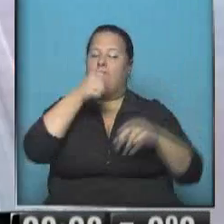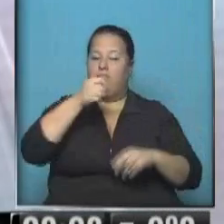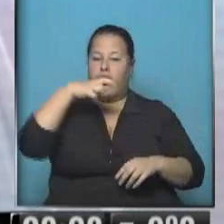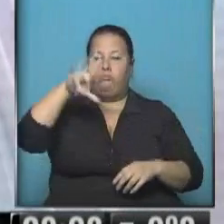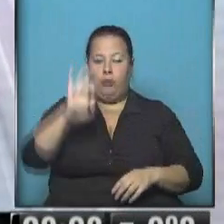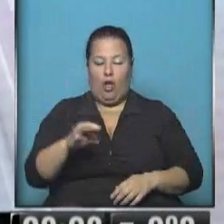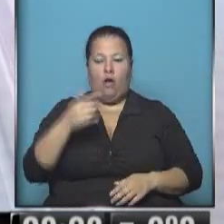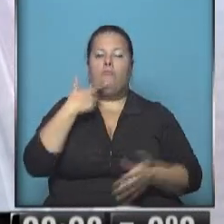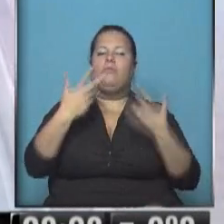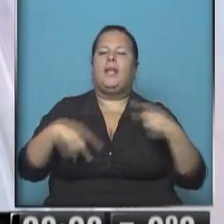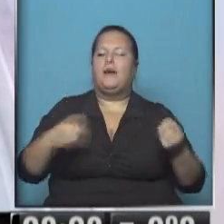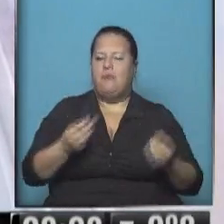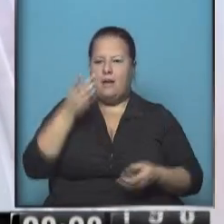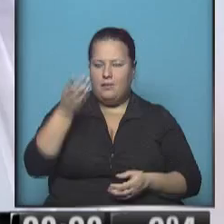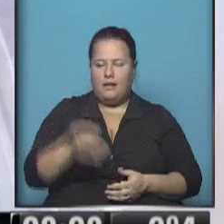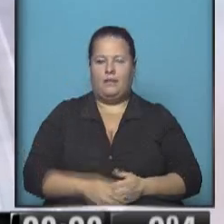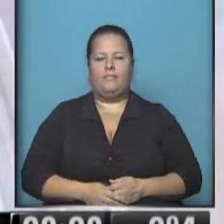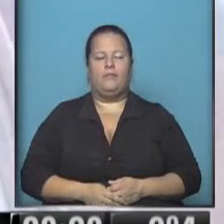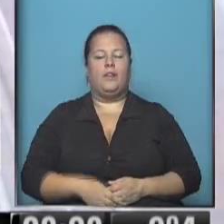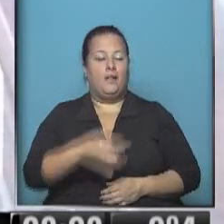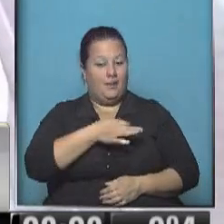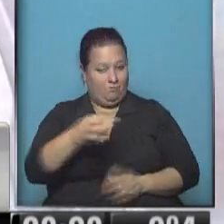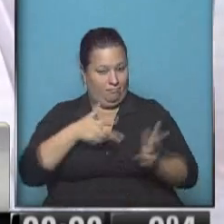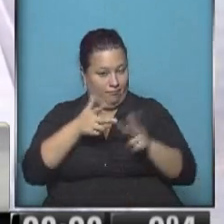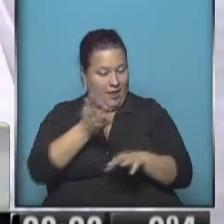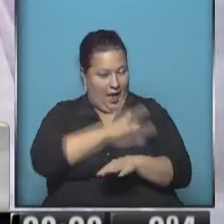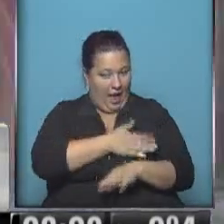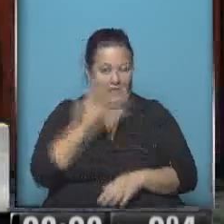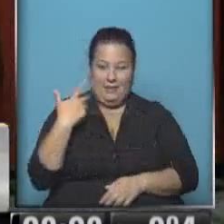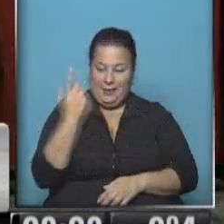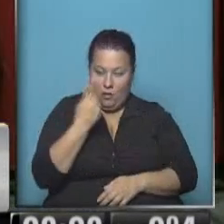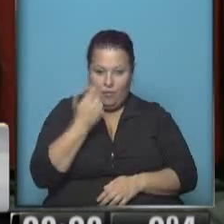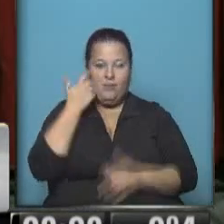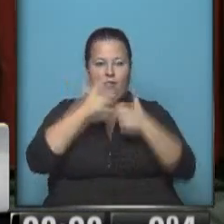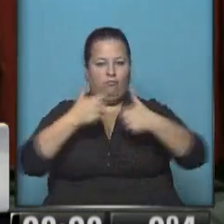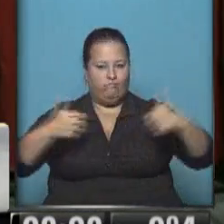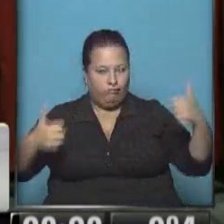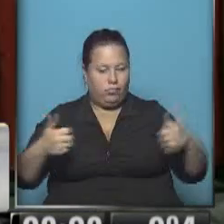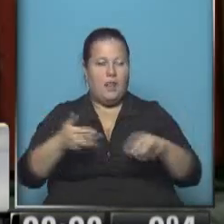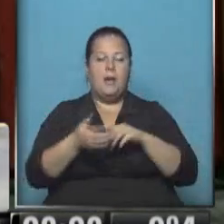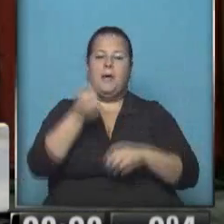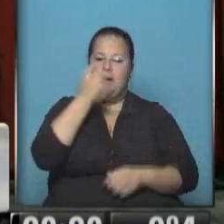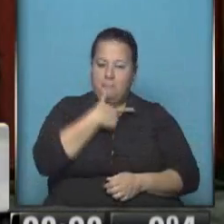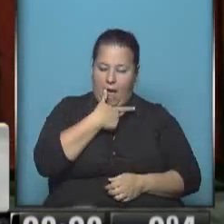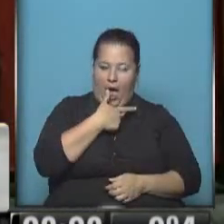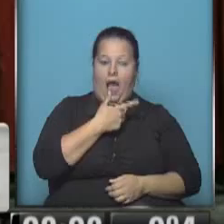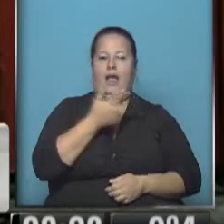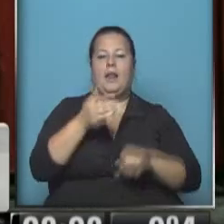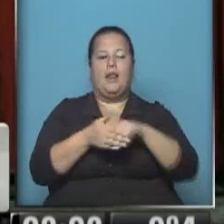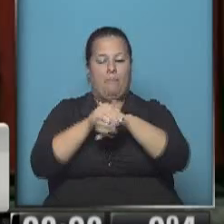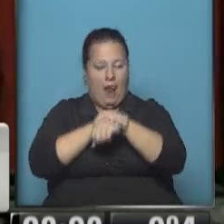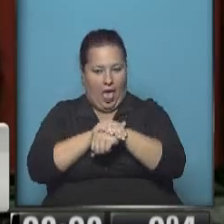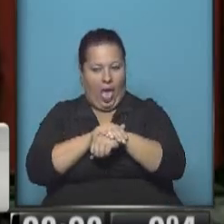lograba yo que contra los está pasando tal como lo habíamos anunciado hace cinco minutos los concentrados aquí mauricio macri horas enrique